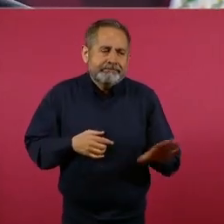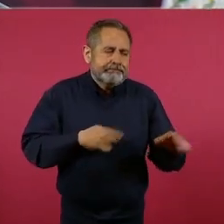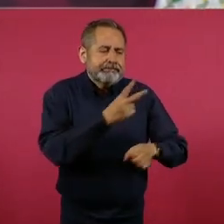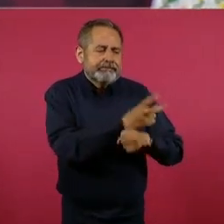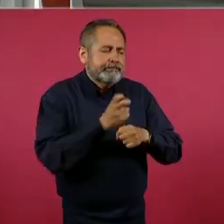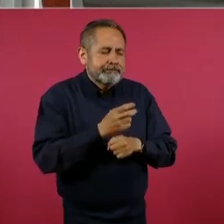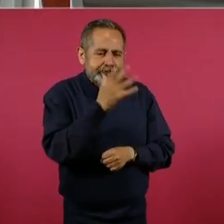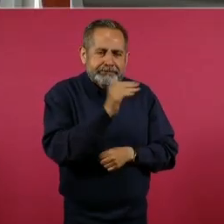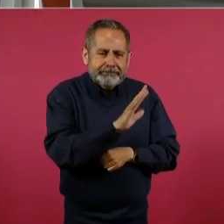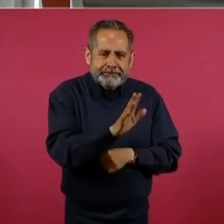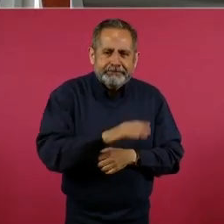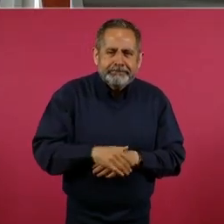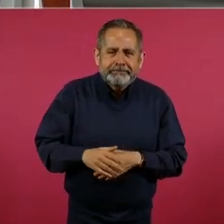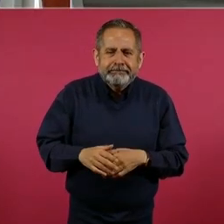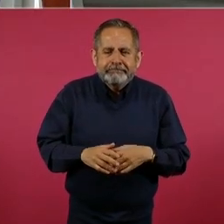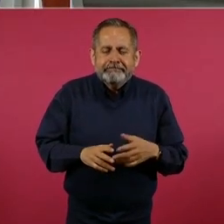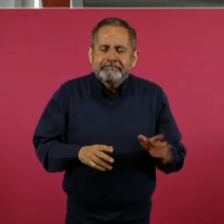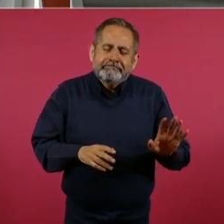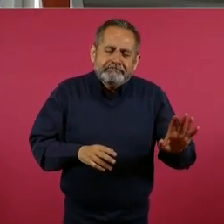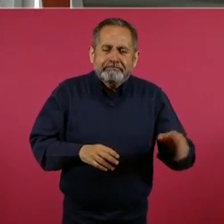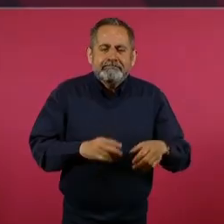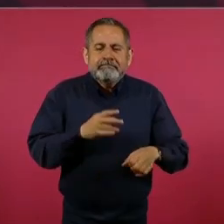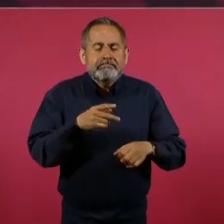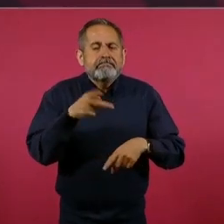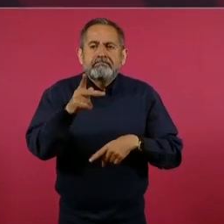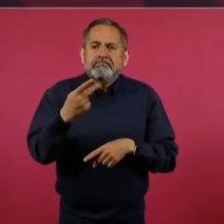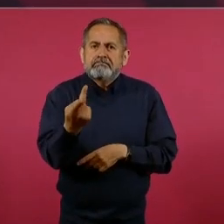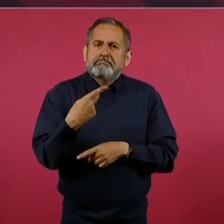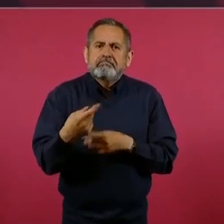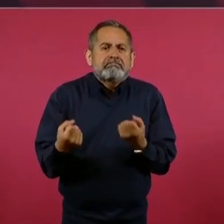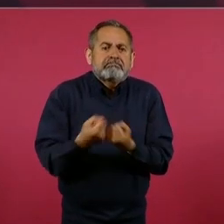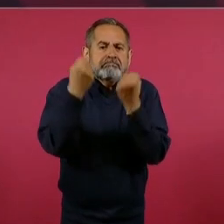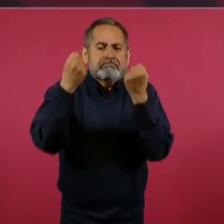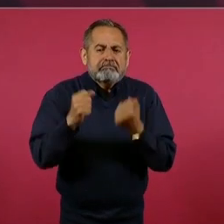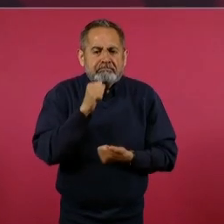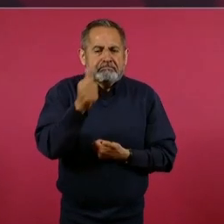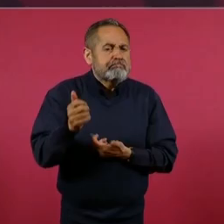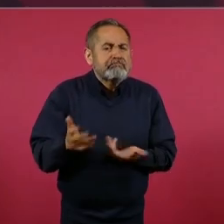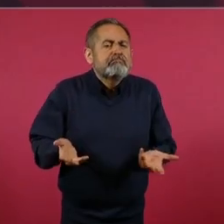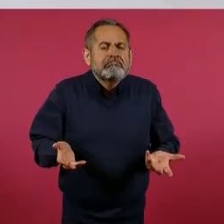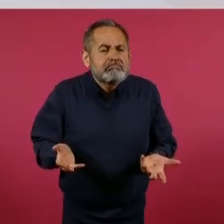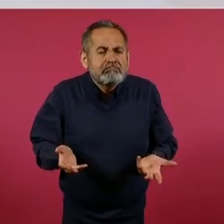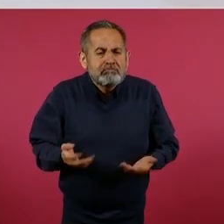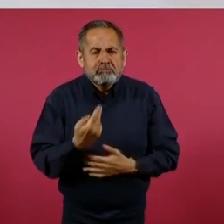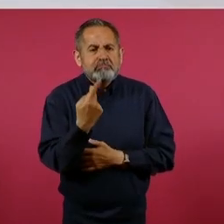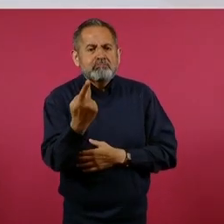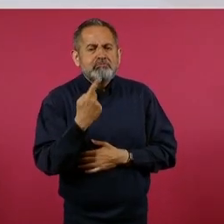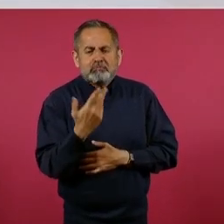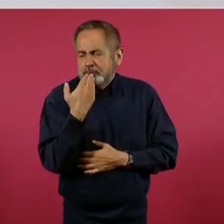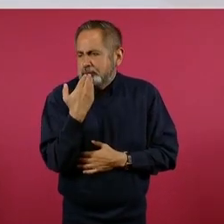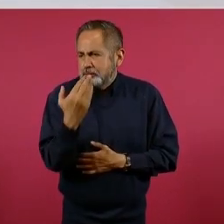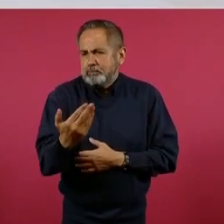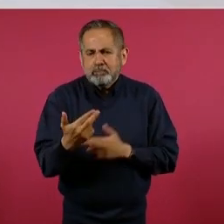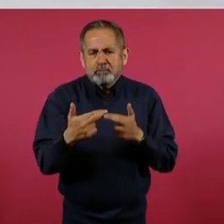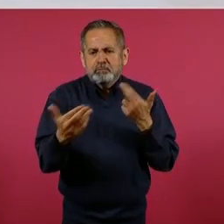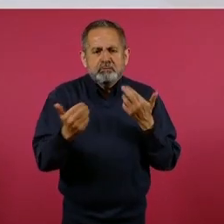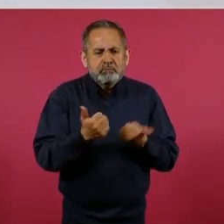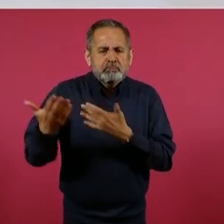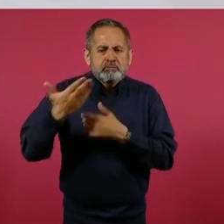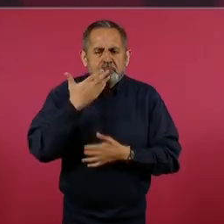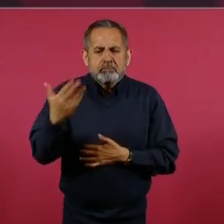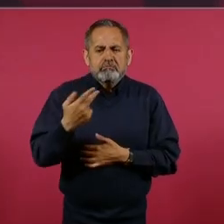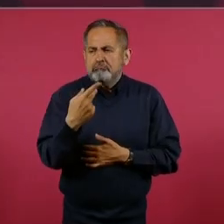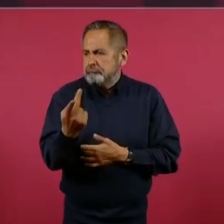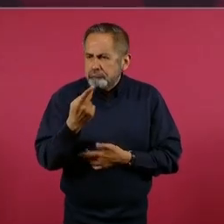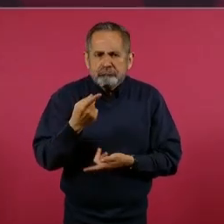invitarla a la primera reunión, pero fue muy buena la relación